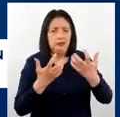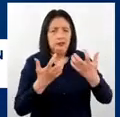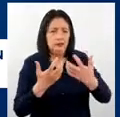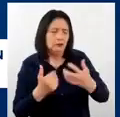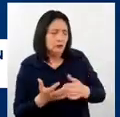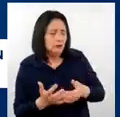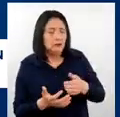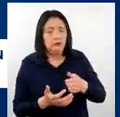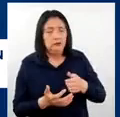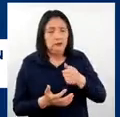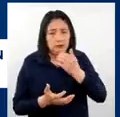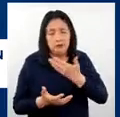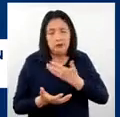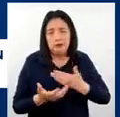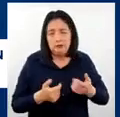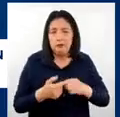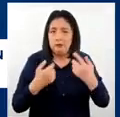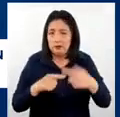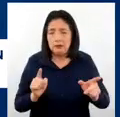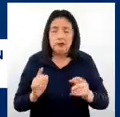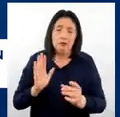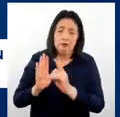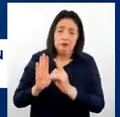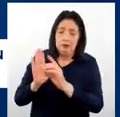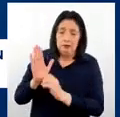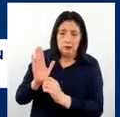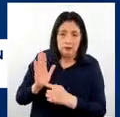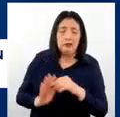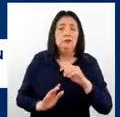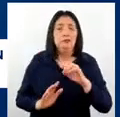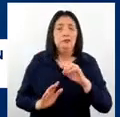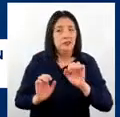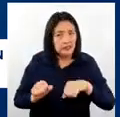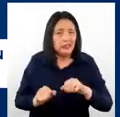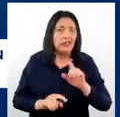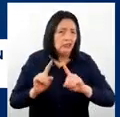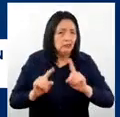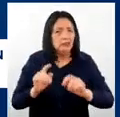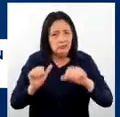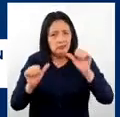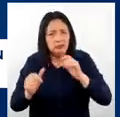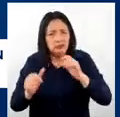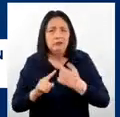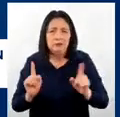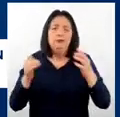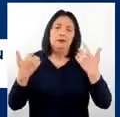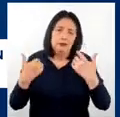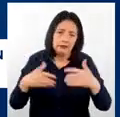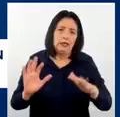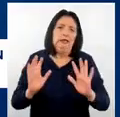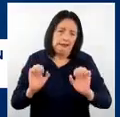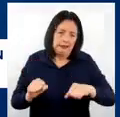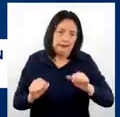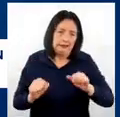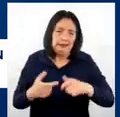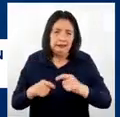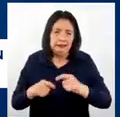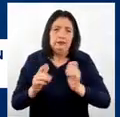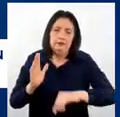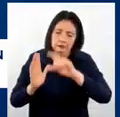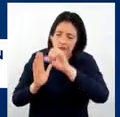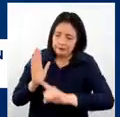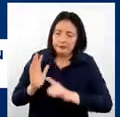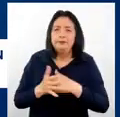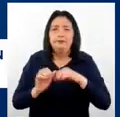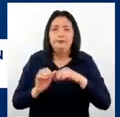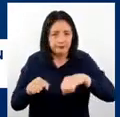supremo, sin dejar de lado todavía que existen algunas dudas legítimas obviamente, pero al menos ya ha intentado hacer un listado de aquellos lugares